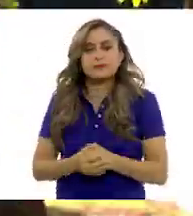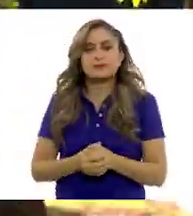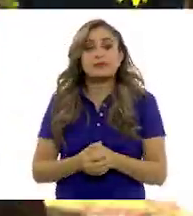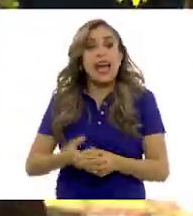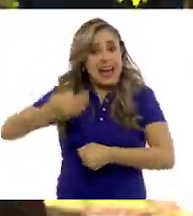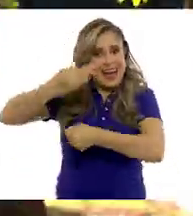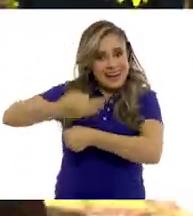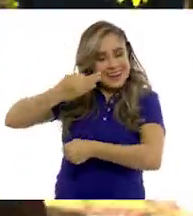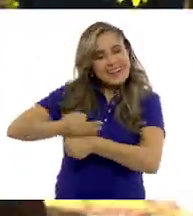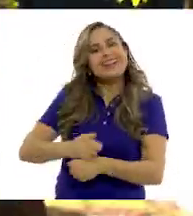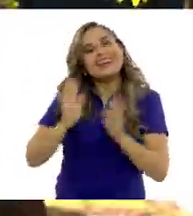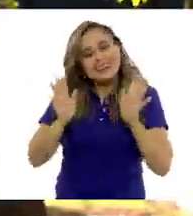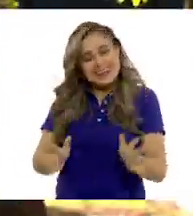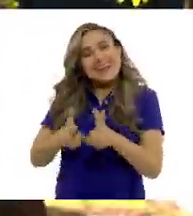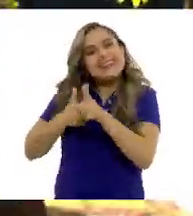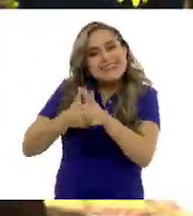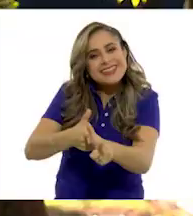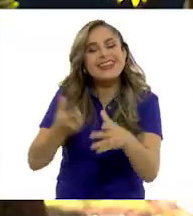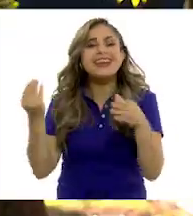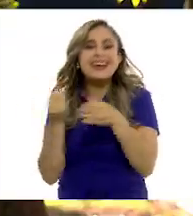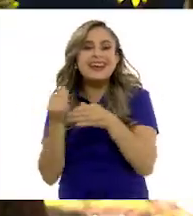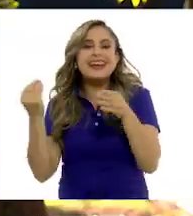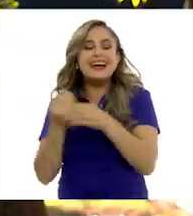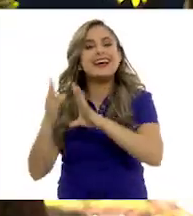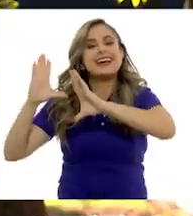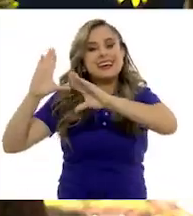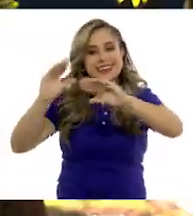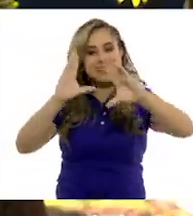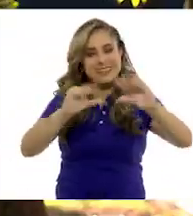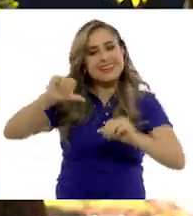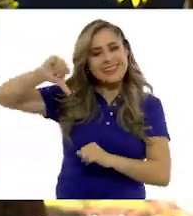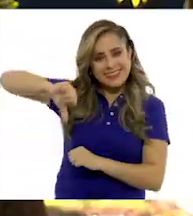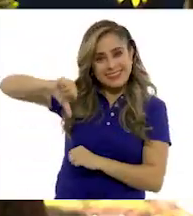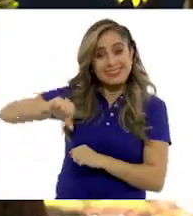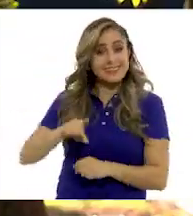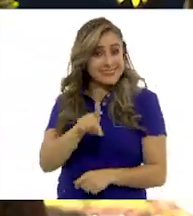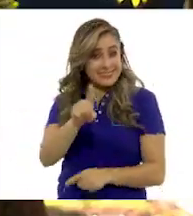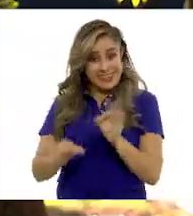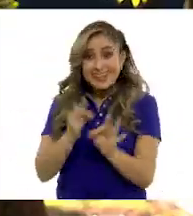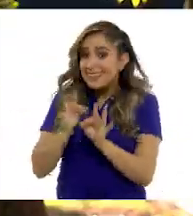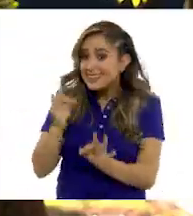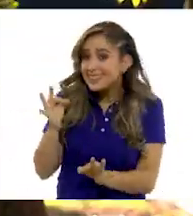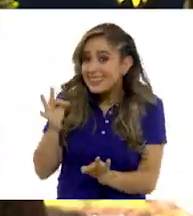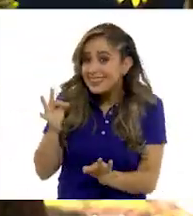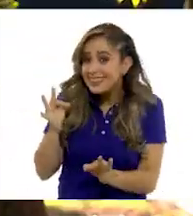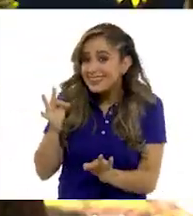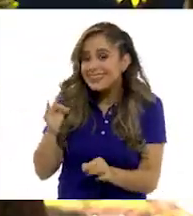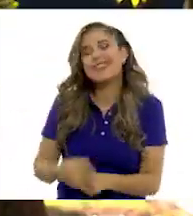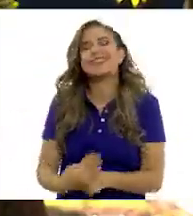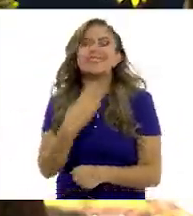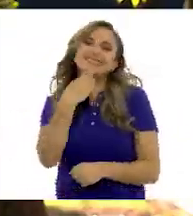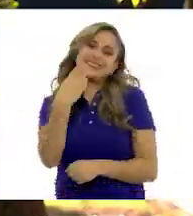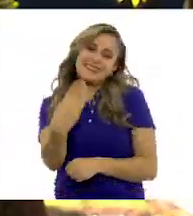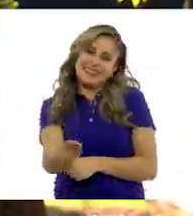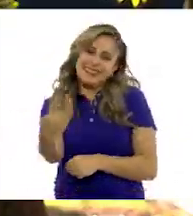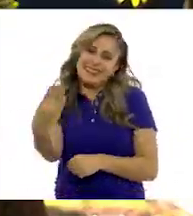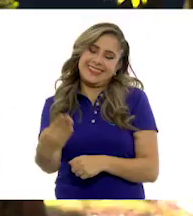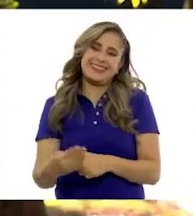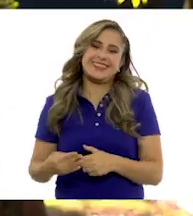es momento de seguir con el programa de hoy. ¿Listas? ¿Listos?